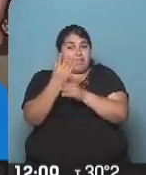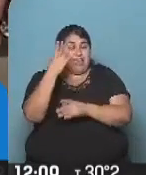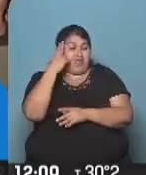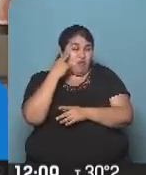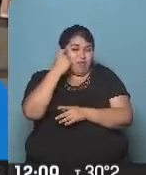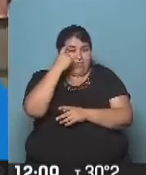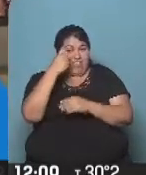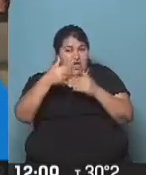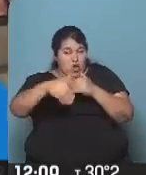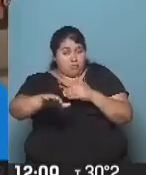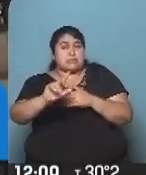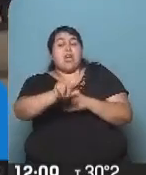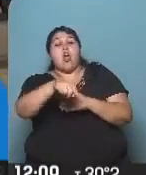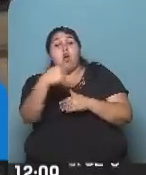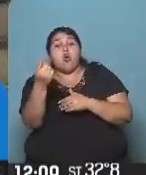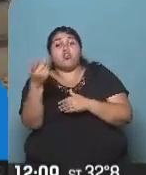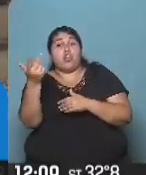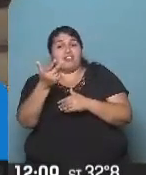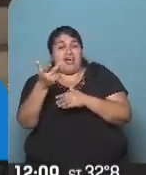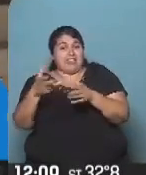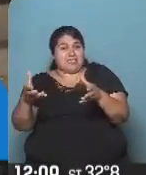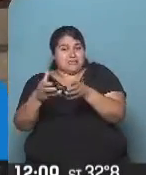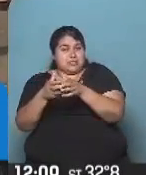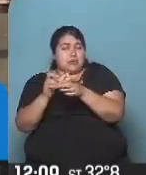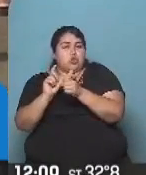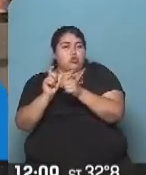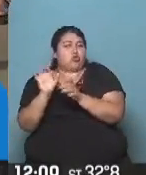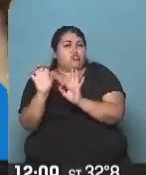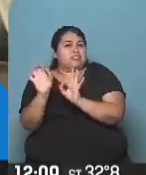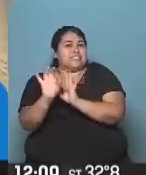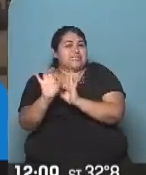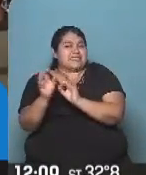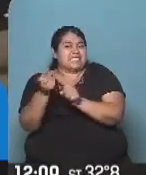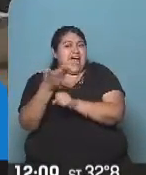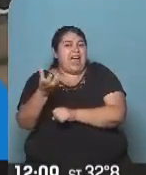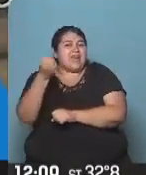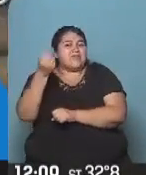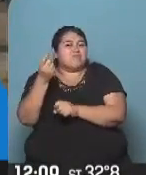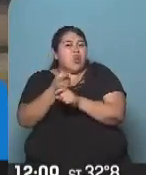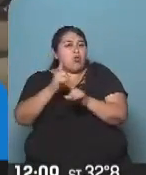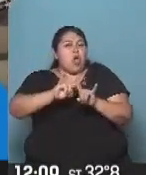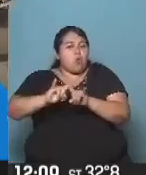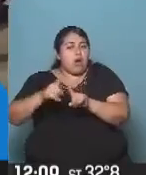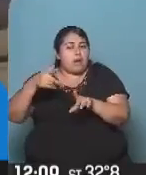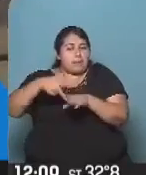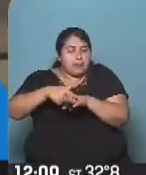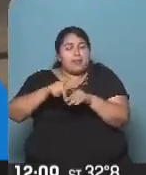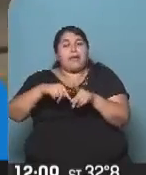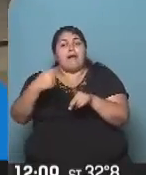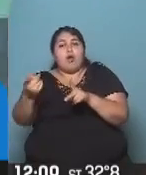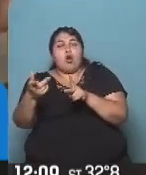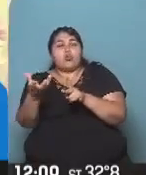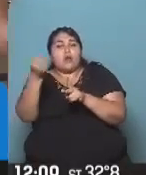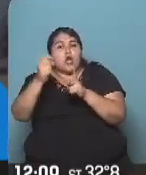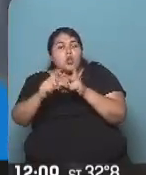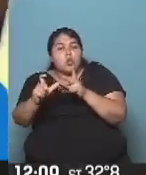Y luego hay un tercer grupo que son aquellos que no consiguieron esos 50 números, que no pudieron ingresar a la web porque está colapsada en algunos horarios